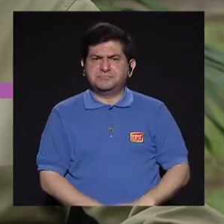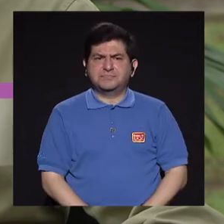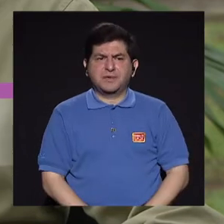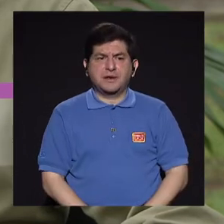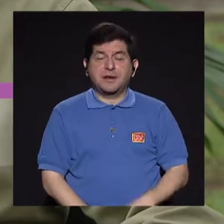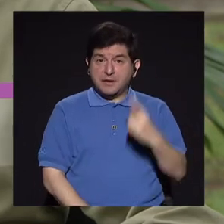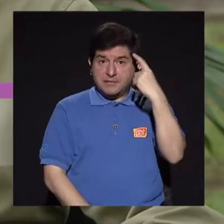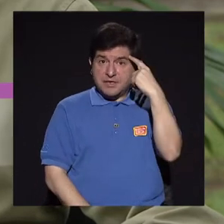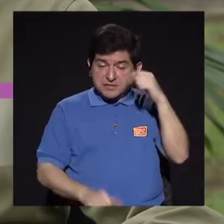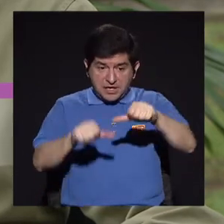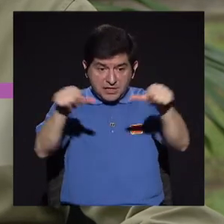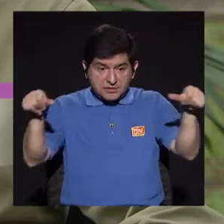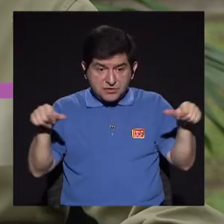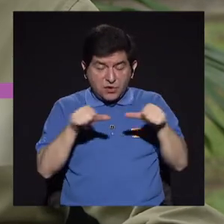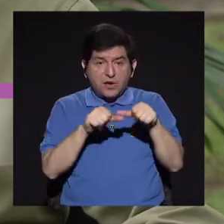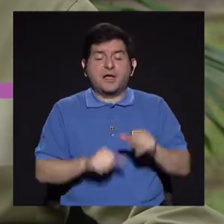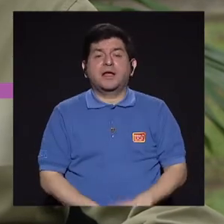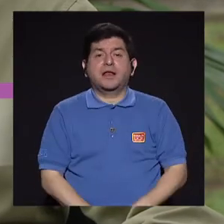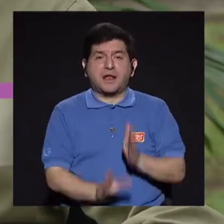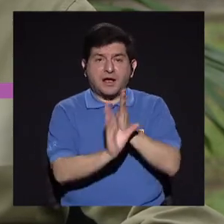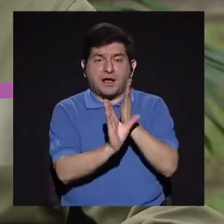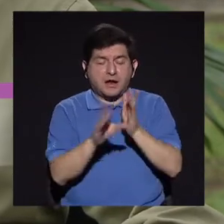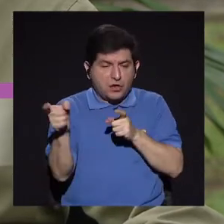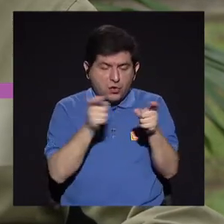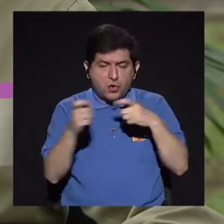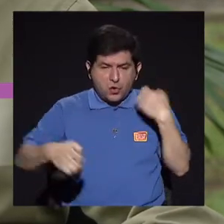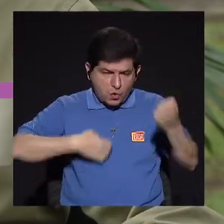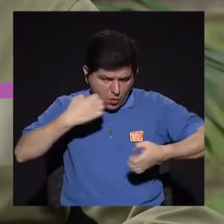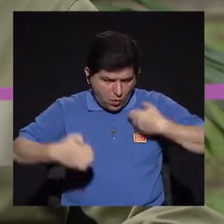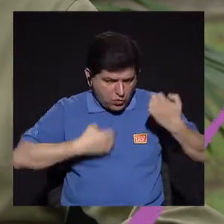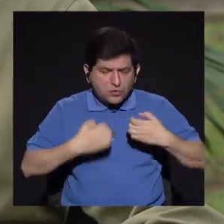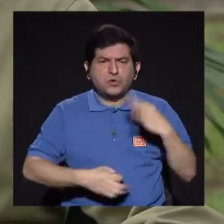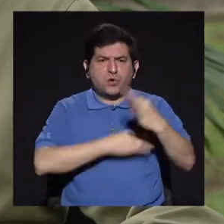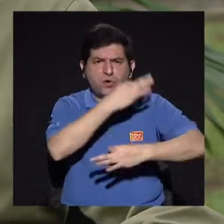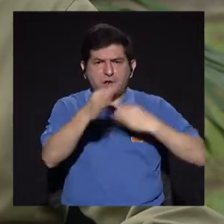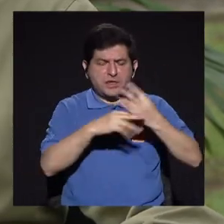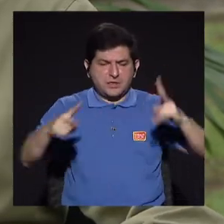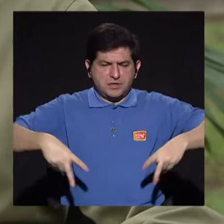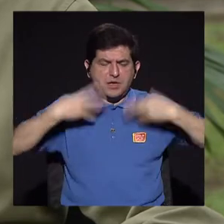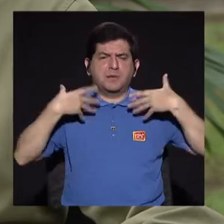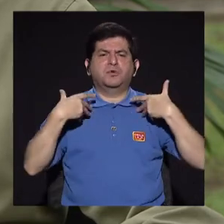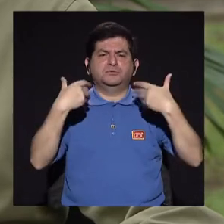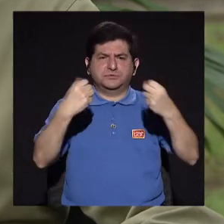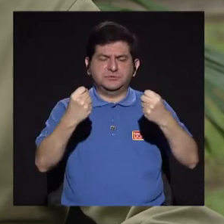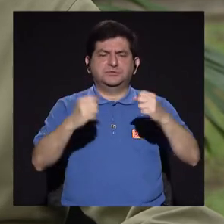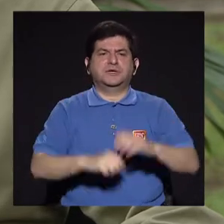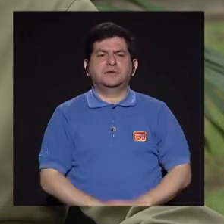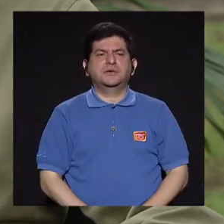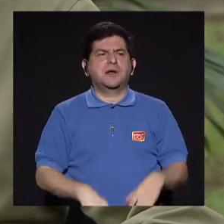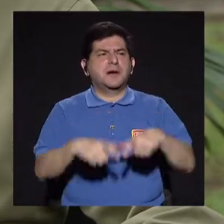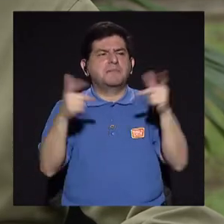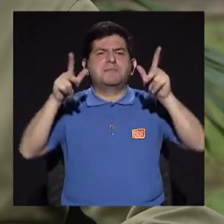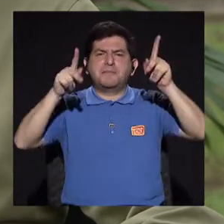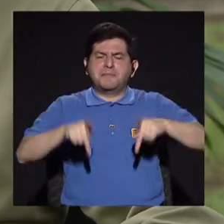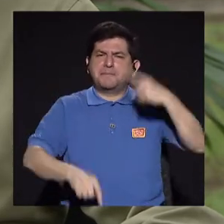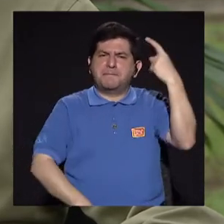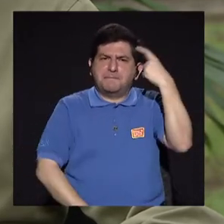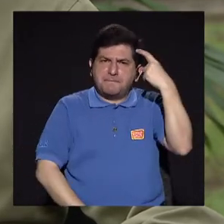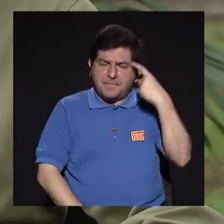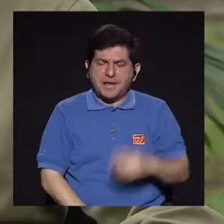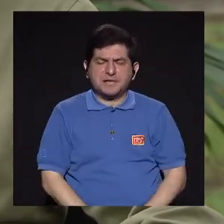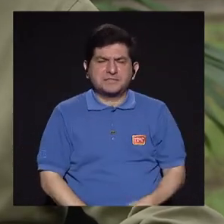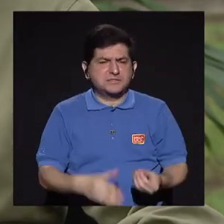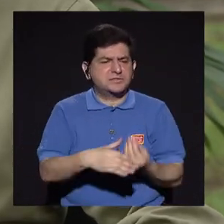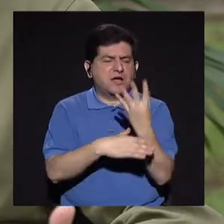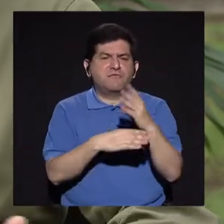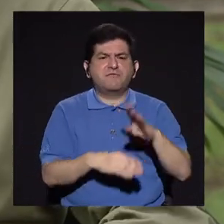el plano psicológico, con el control de las emociones, pero también con estilos de vida saludables. O sea, la mayor parte de las personas piensan que las